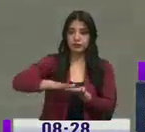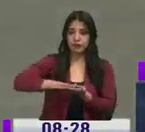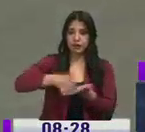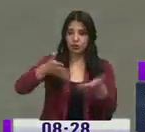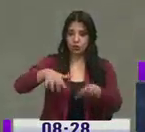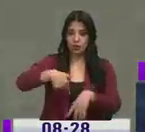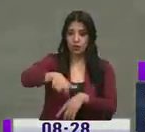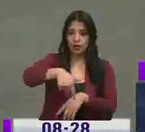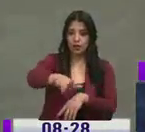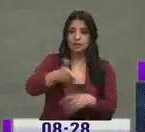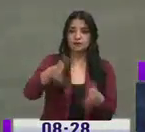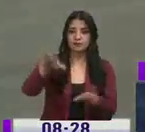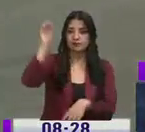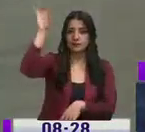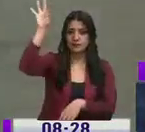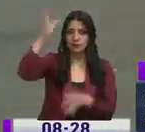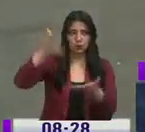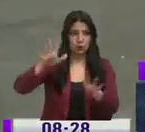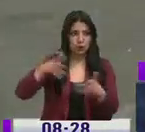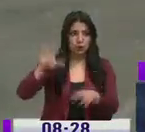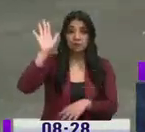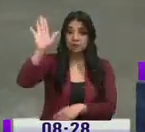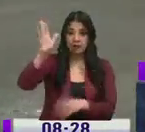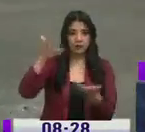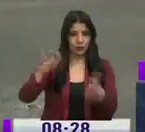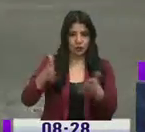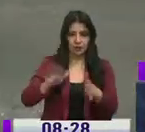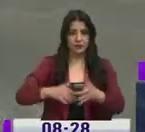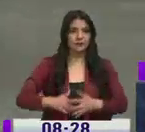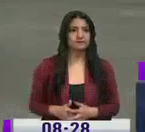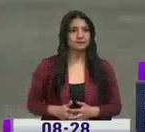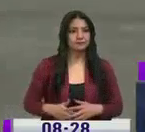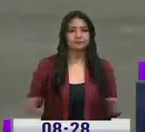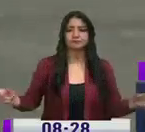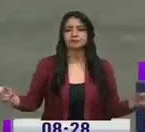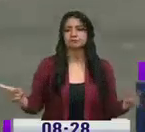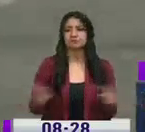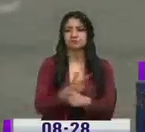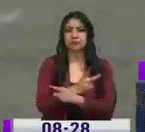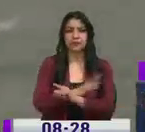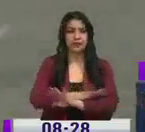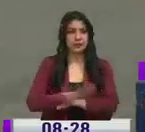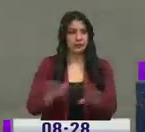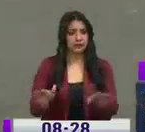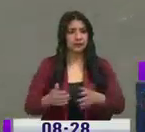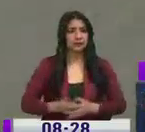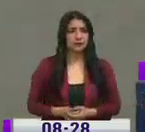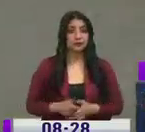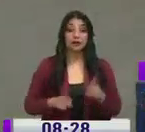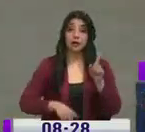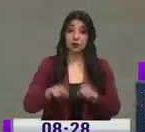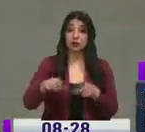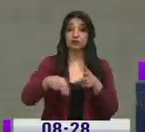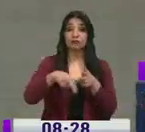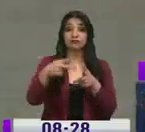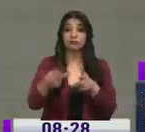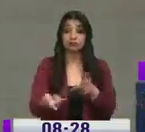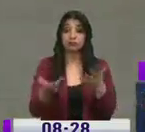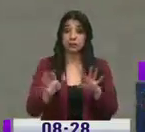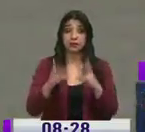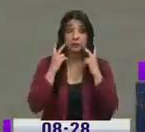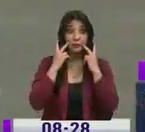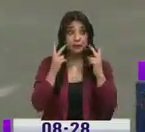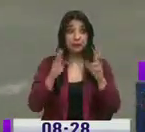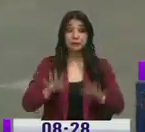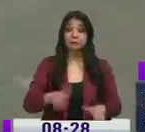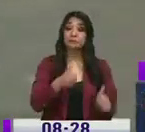son principales, mucho más de la calle de al frente. Corremos mucho riesgo, incluso ha habido atropellamiento. Usted ve que nuestra